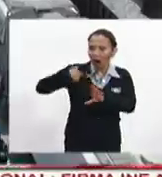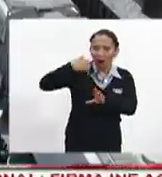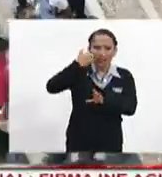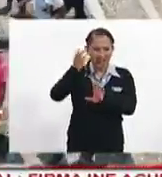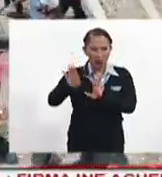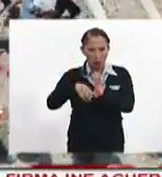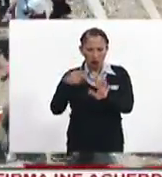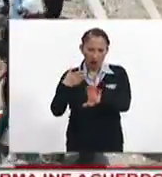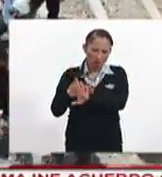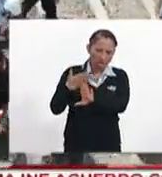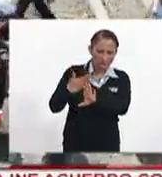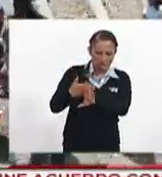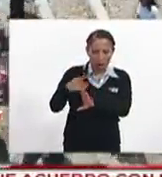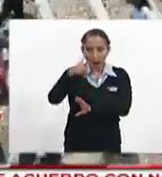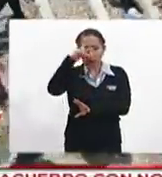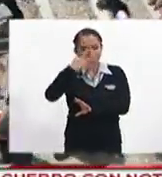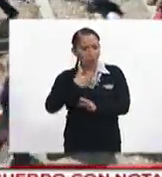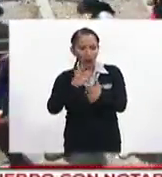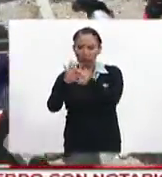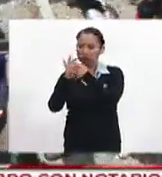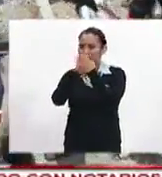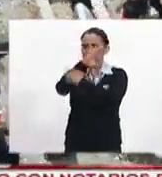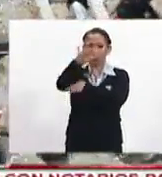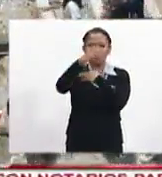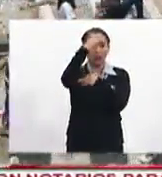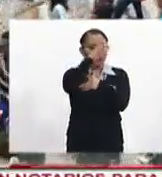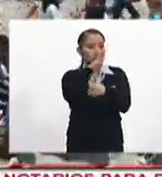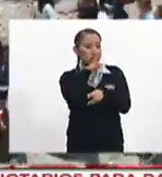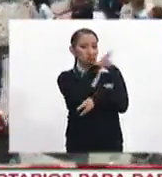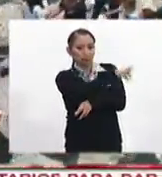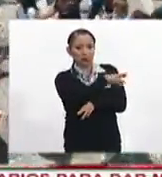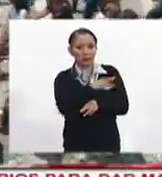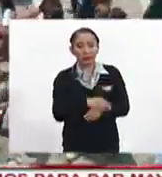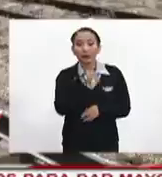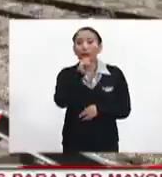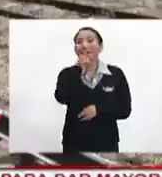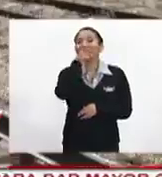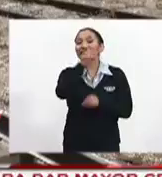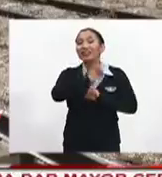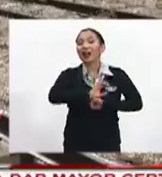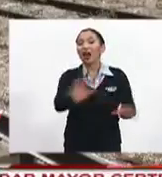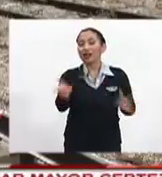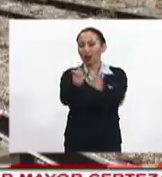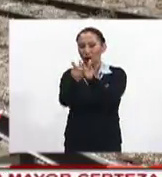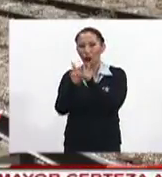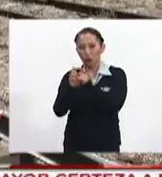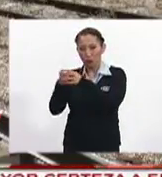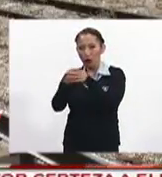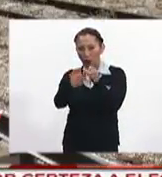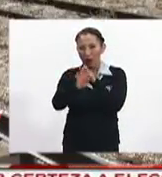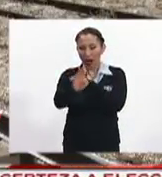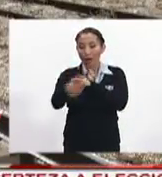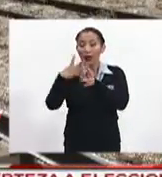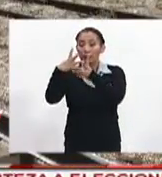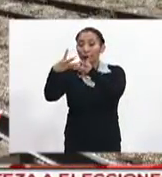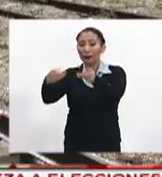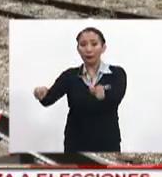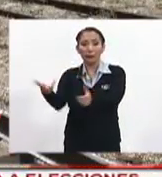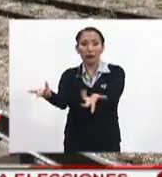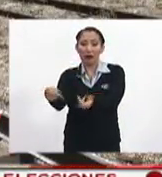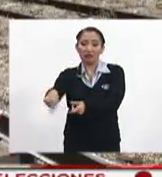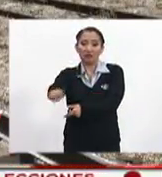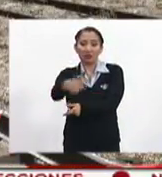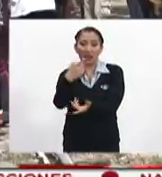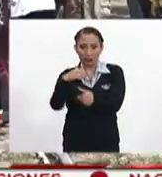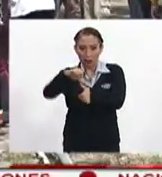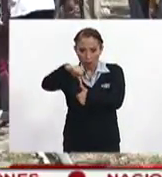hostilidad, México cuenta con unidad nacional para saber responder. También aclaró que la caravana de migrantes se disolvió,